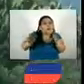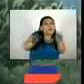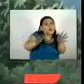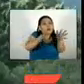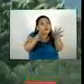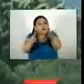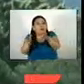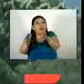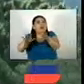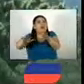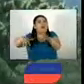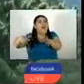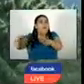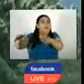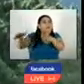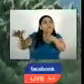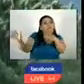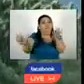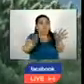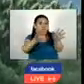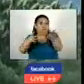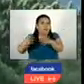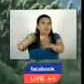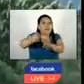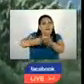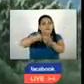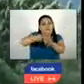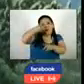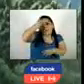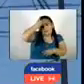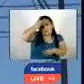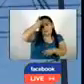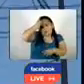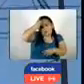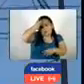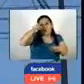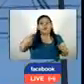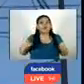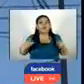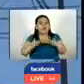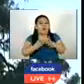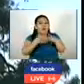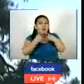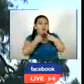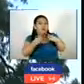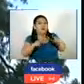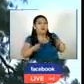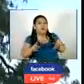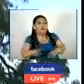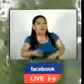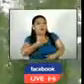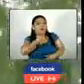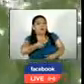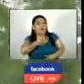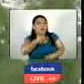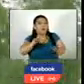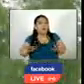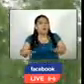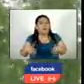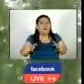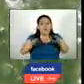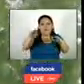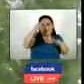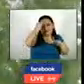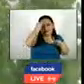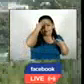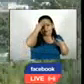posible que se incrementen a moderados durante el fin de semana. Cerca de esto último estamos emitiendo informes especiales que pueden consultar a través de nuestra